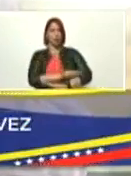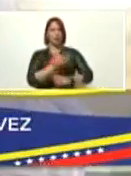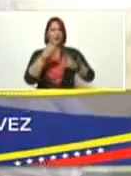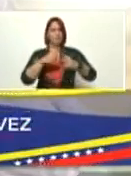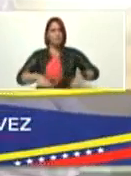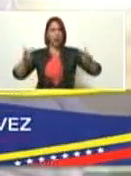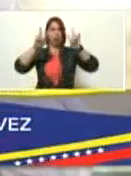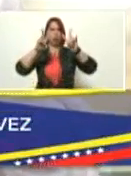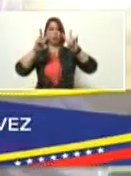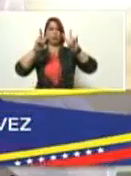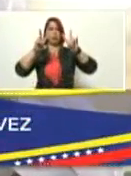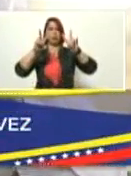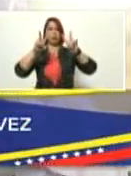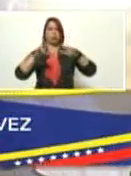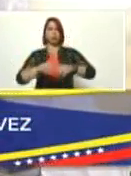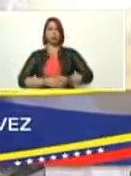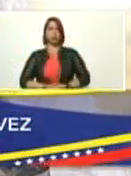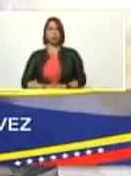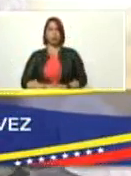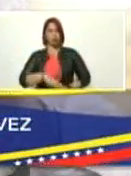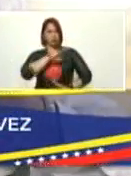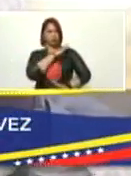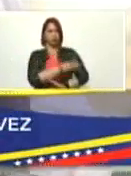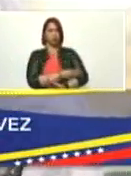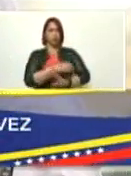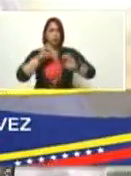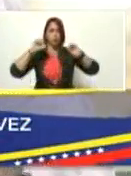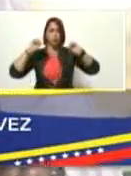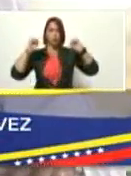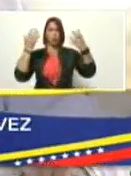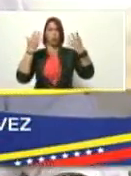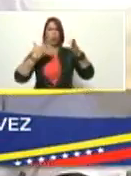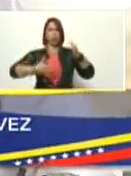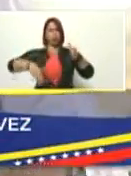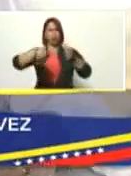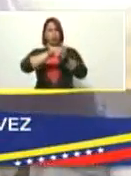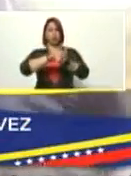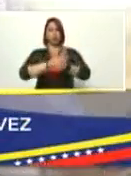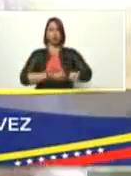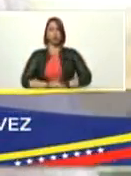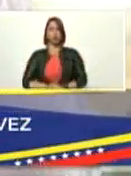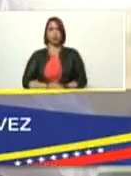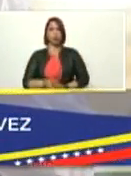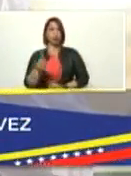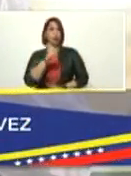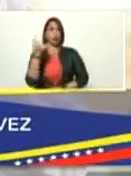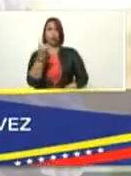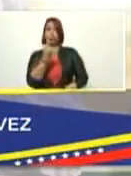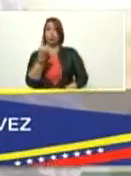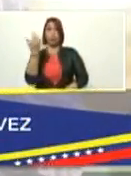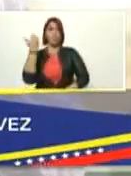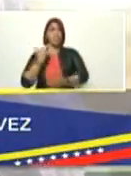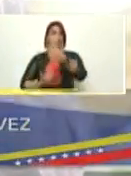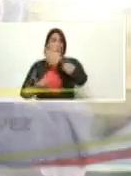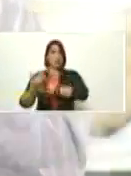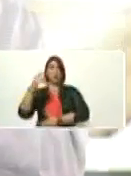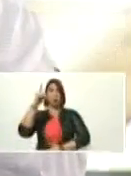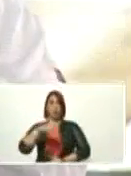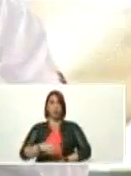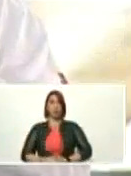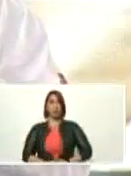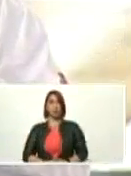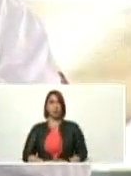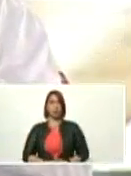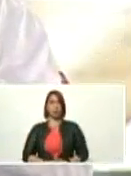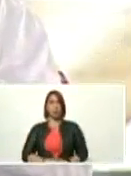valores, en fuerza reivindicadora, no solo del pasado, en fuerza reivindicadora